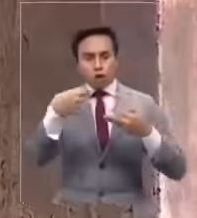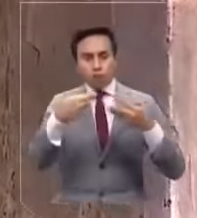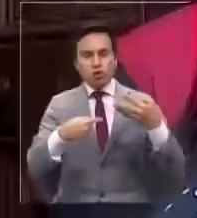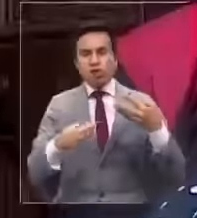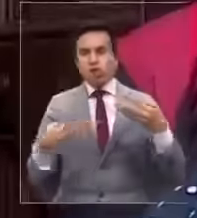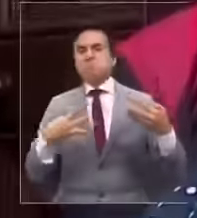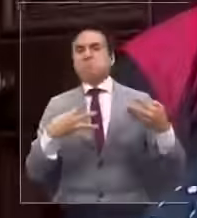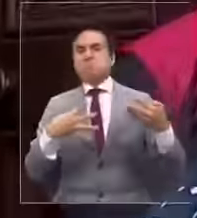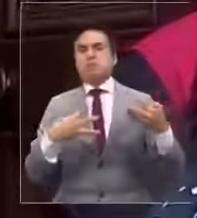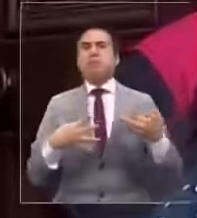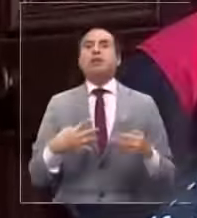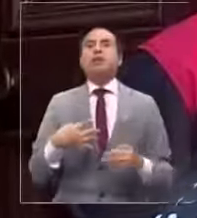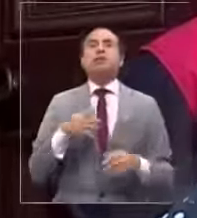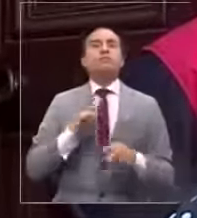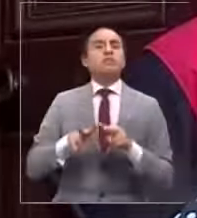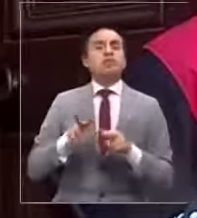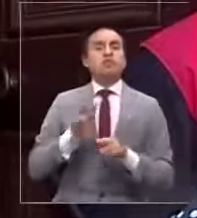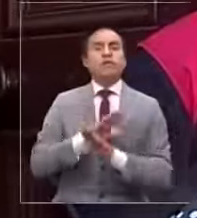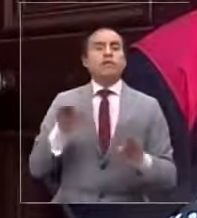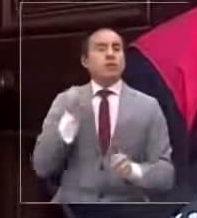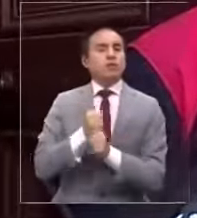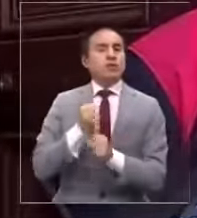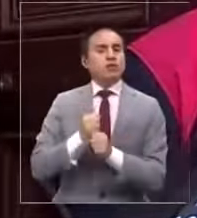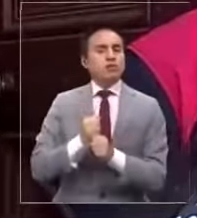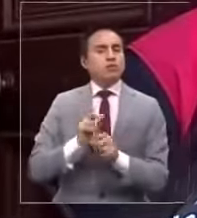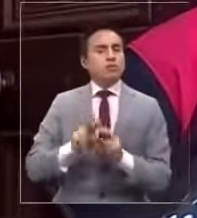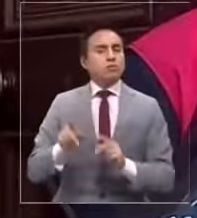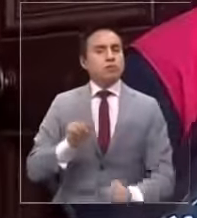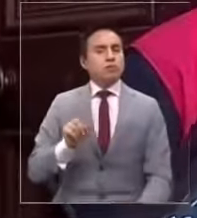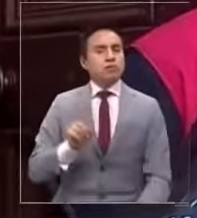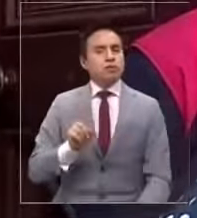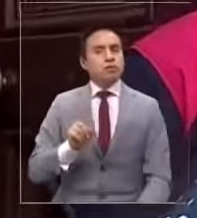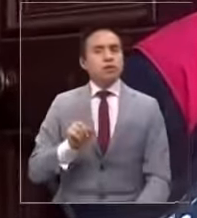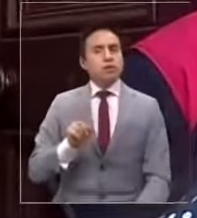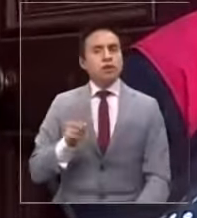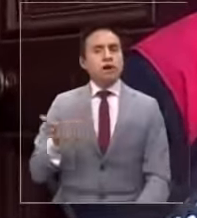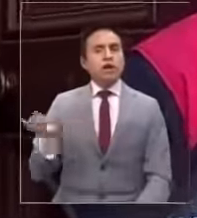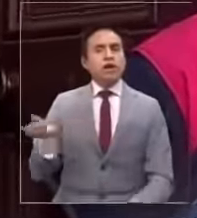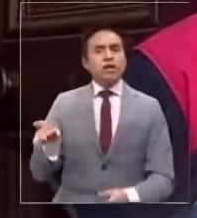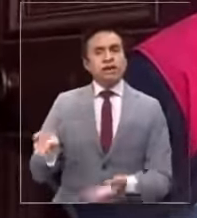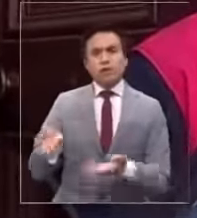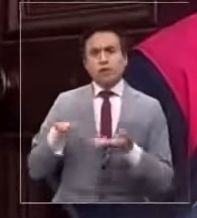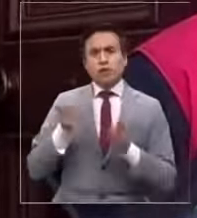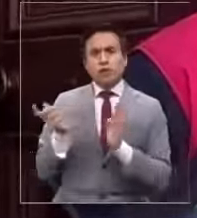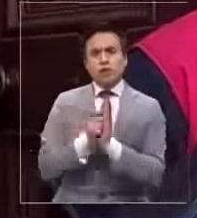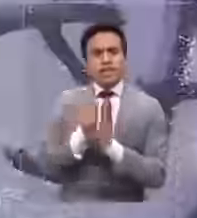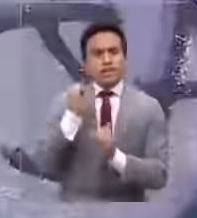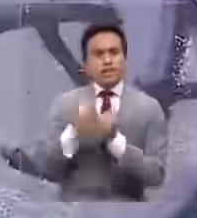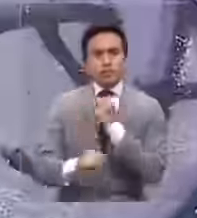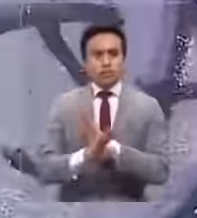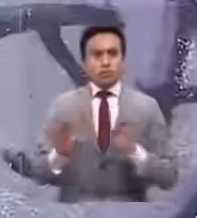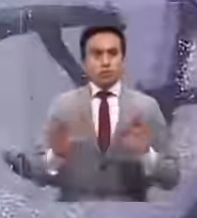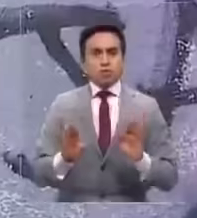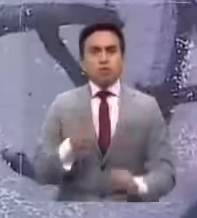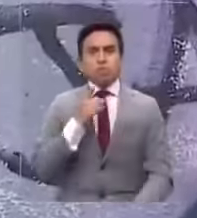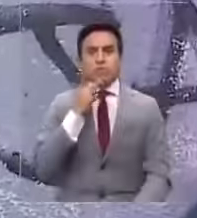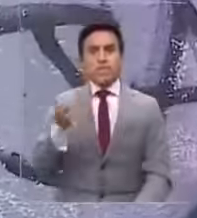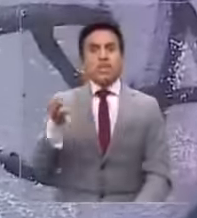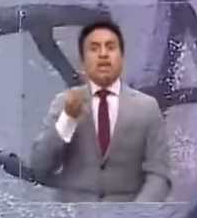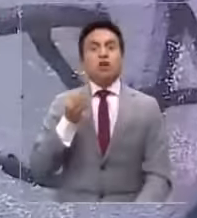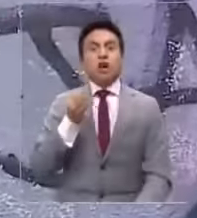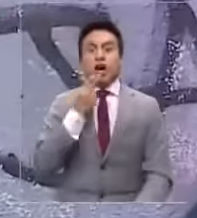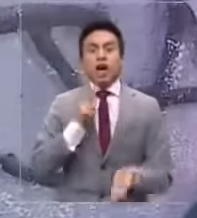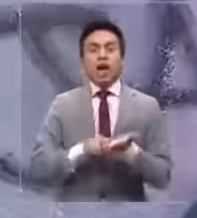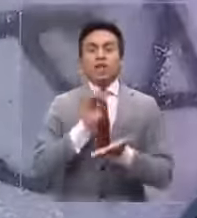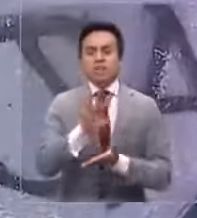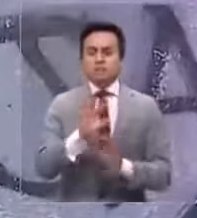corresponde. No me hicieron el término de contrato, ni me dieron tampoco la fecha de término. Simplemente ellos dijeron que habían mandado